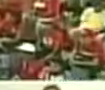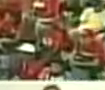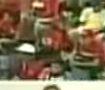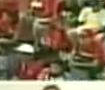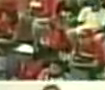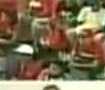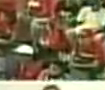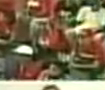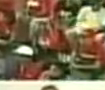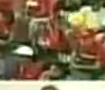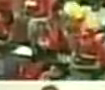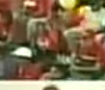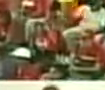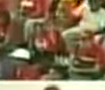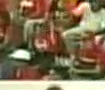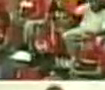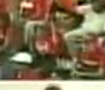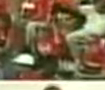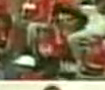Bien bonita que quedó.